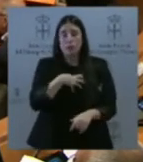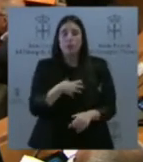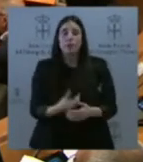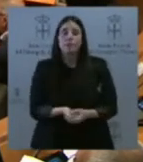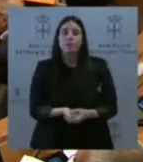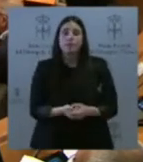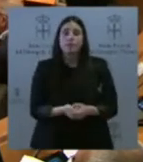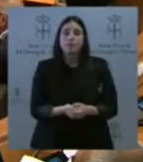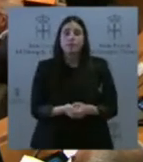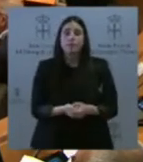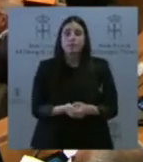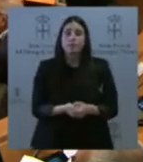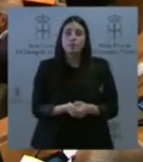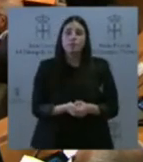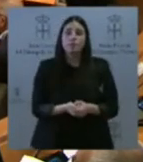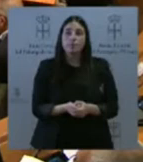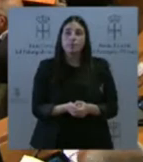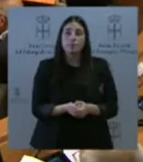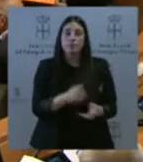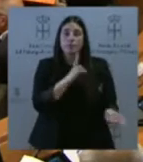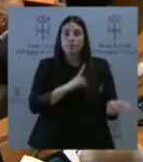Para el turno de réplica tiene la palabra el señor Menéndez Salmón.